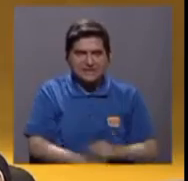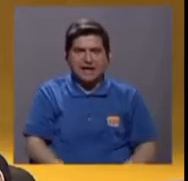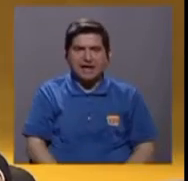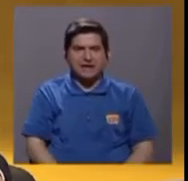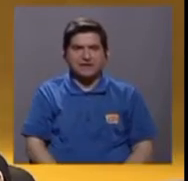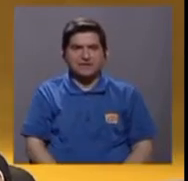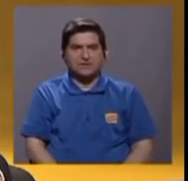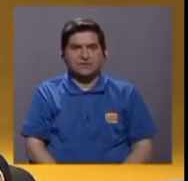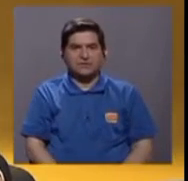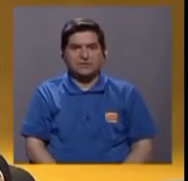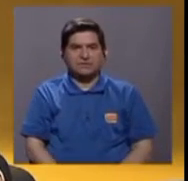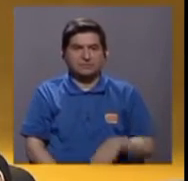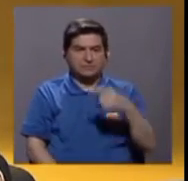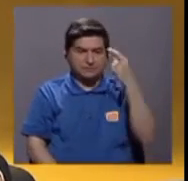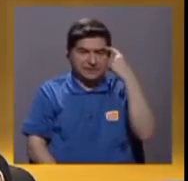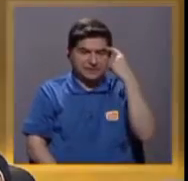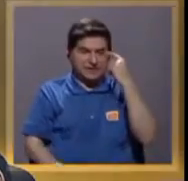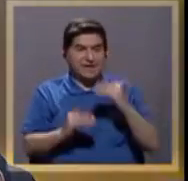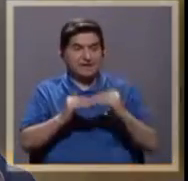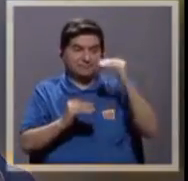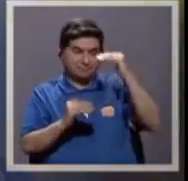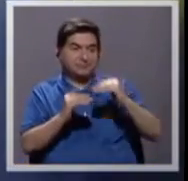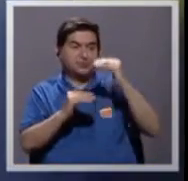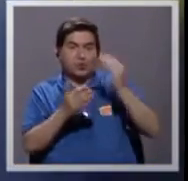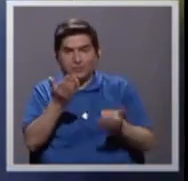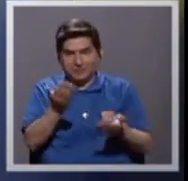cosa bastante arriba de eso,